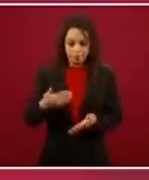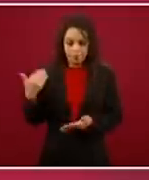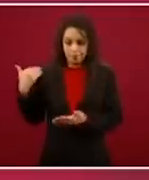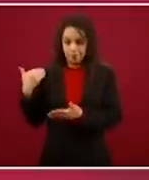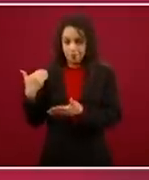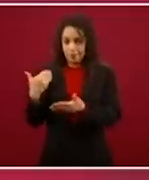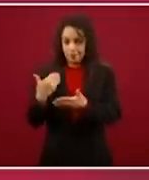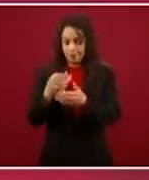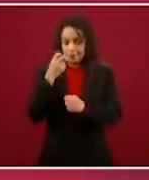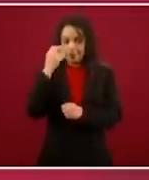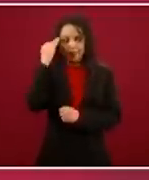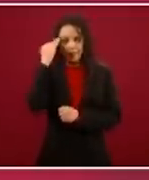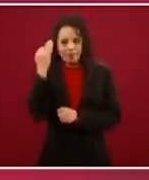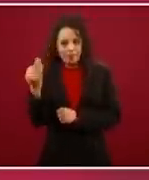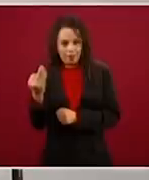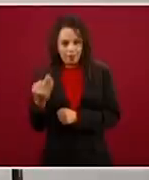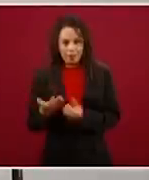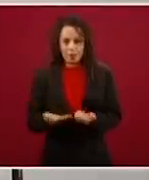recientes,